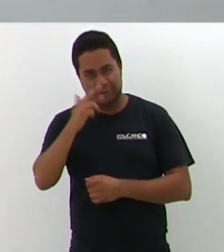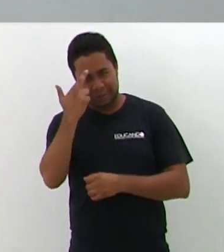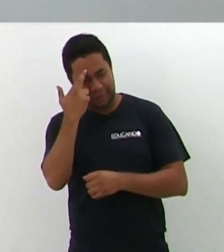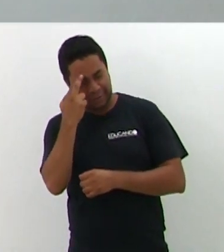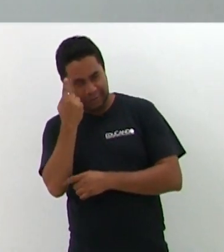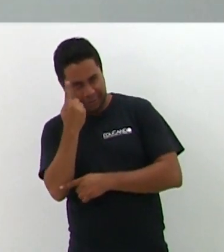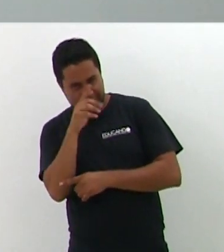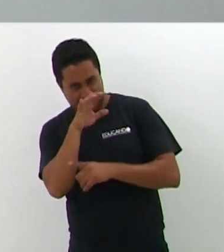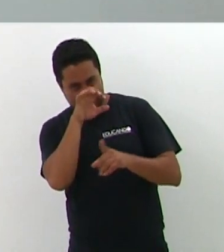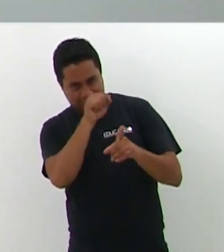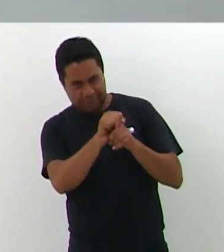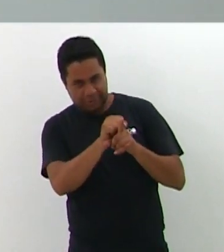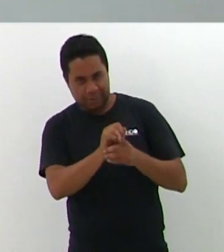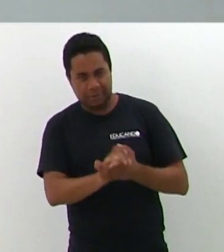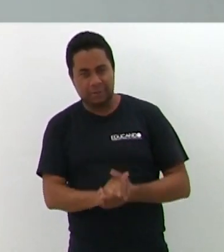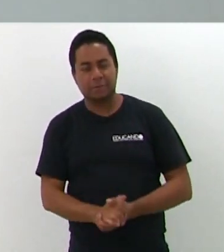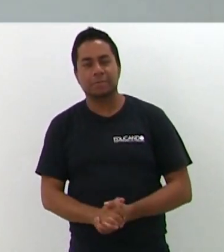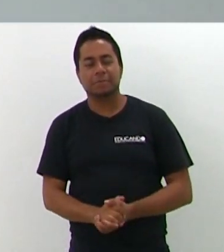recordé una.